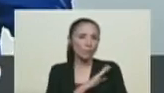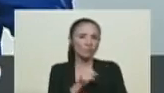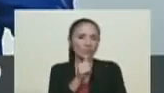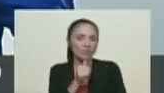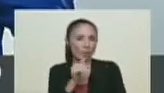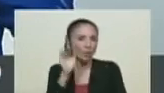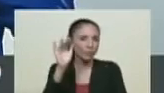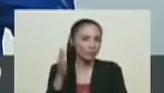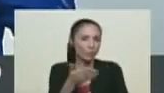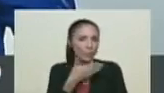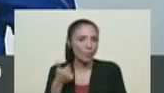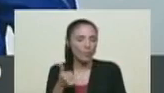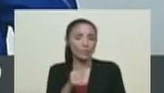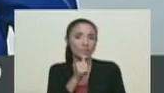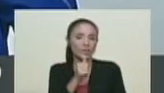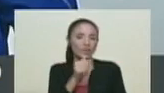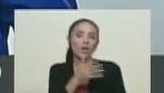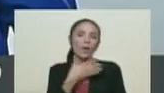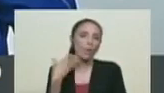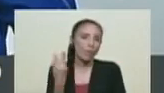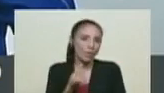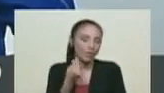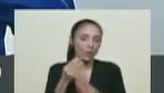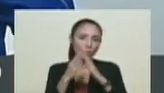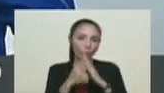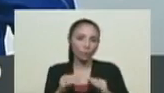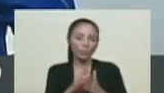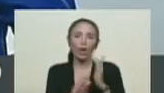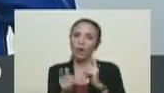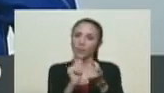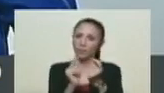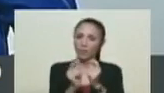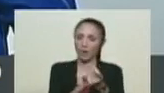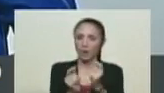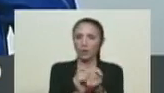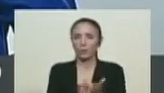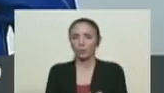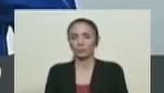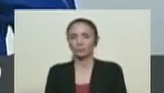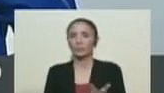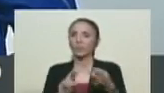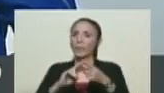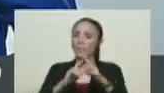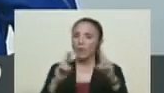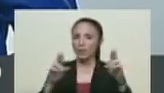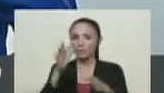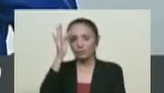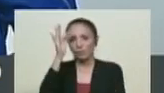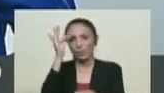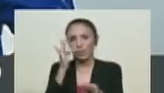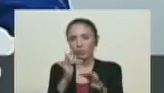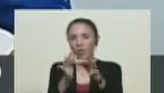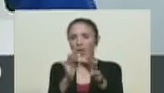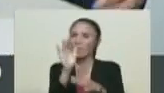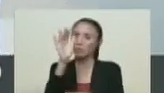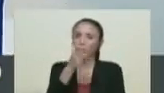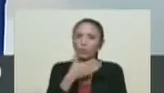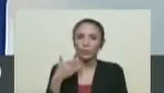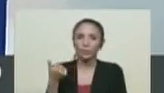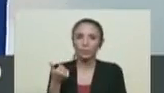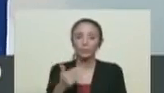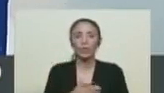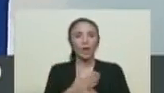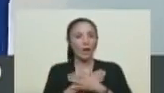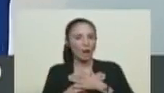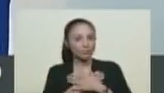pertenece a mí, le pertenece a la juventud. Y si creo en el diálogo y creo en la palabra es porque creo en el futuro. Y dejo abiertos